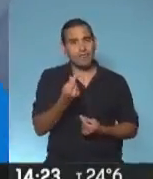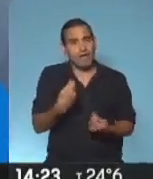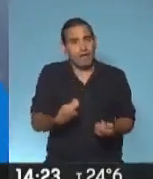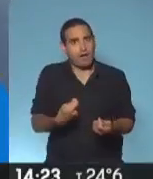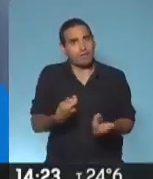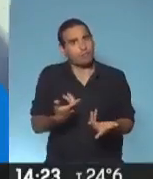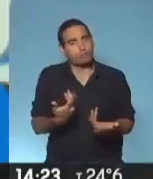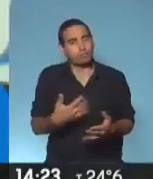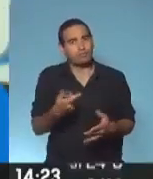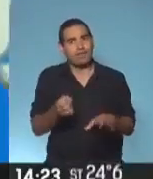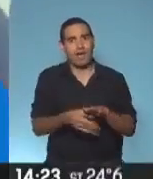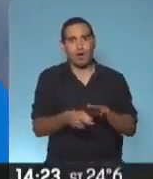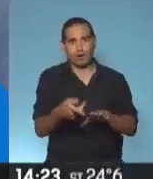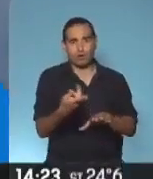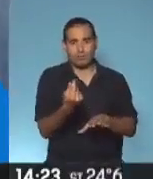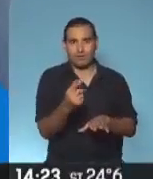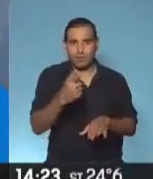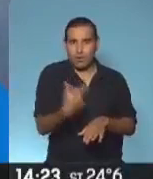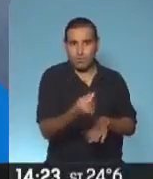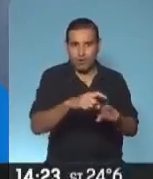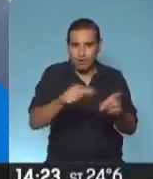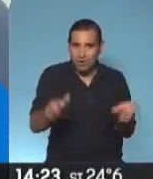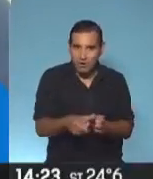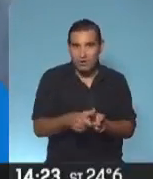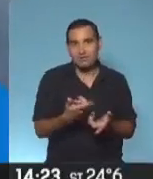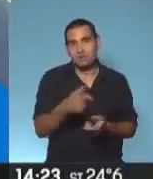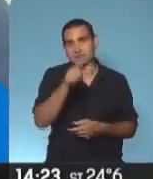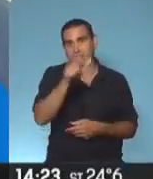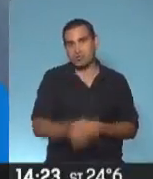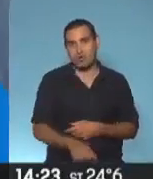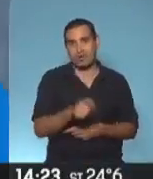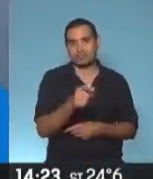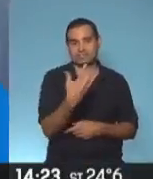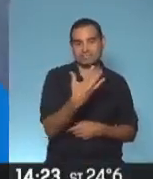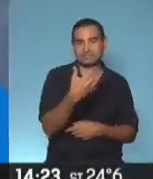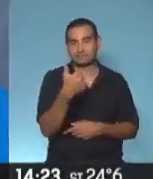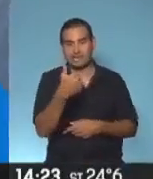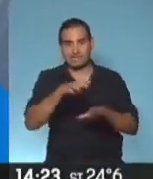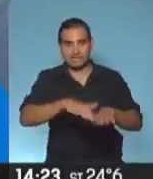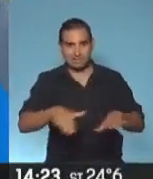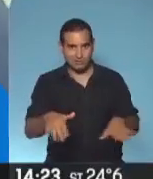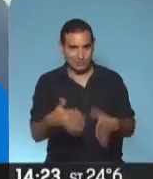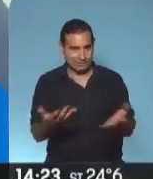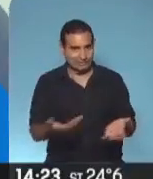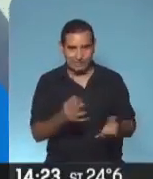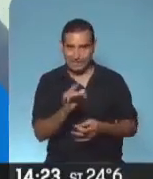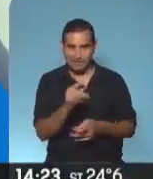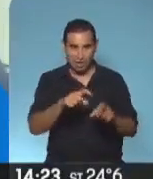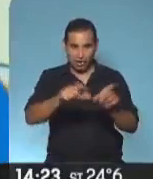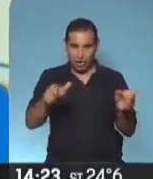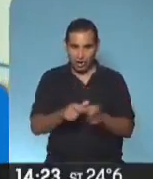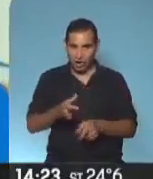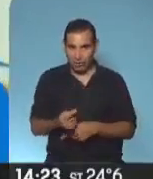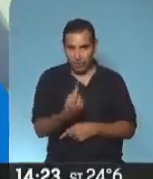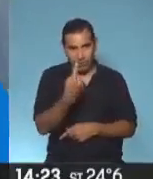les sirve para compartir en la familia, ¿no? Porque imagínate una persona que tiene 5 o 6 chicos, hoy es complicado, con una rosca no